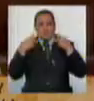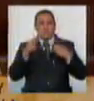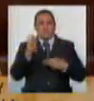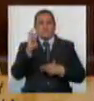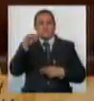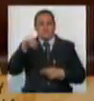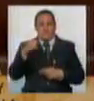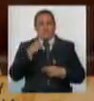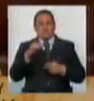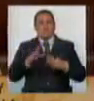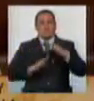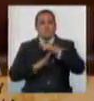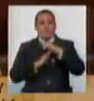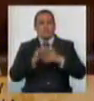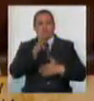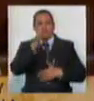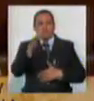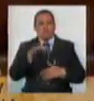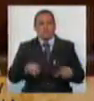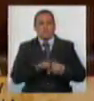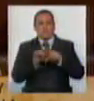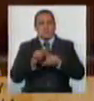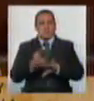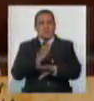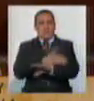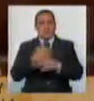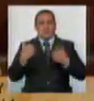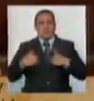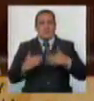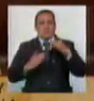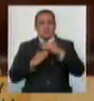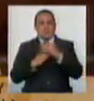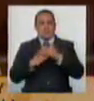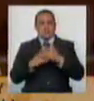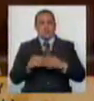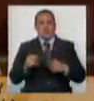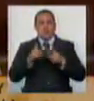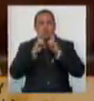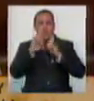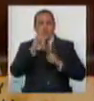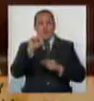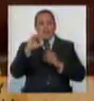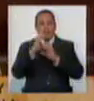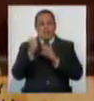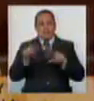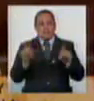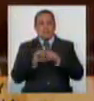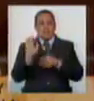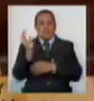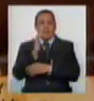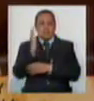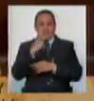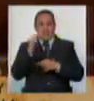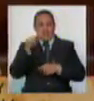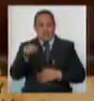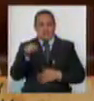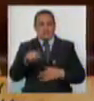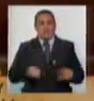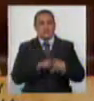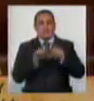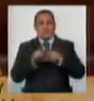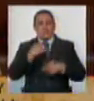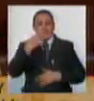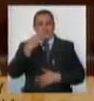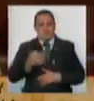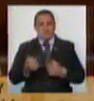pacificado, así como ha sido ya pacificado el Alto Huallaga y levantado el estado de emergencia allí, y cuya